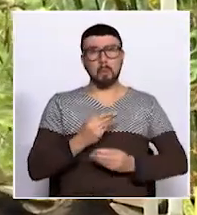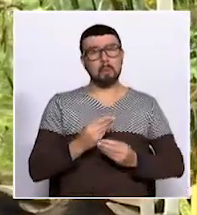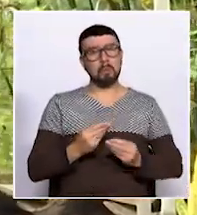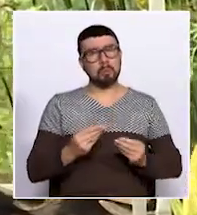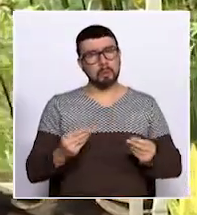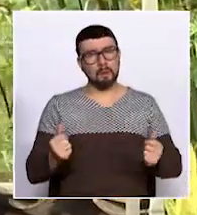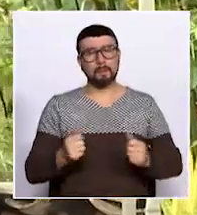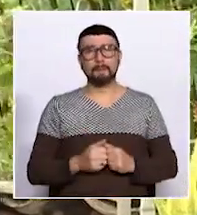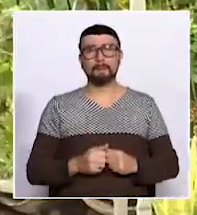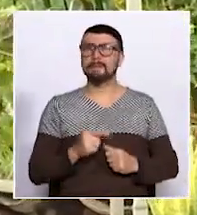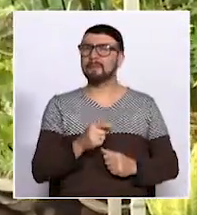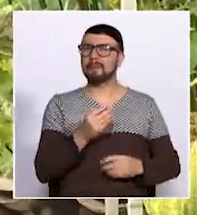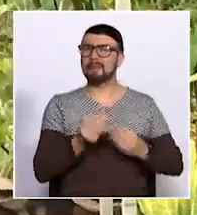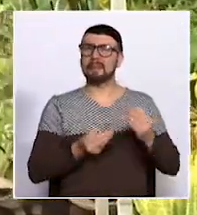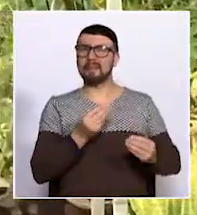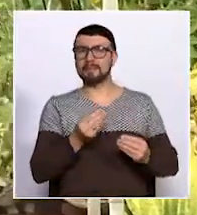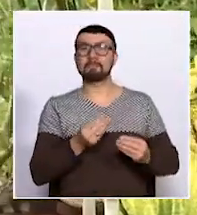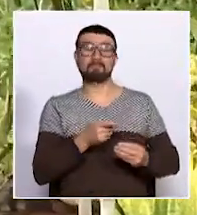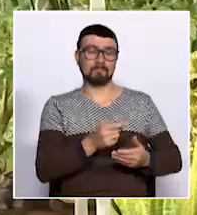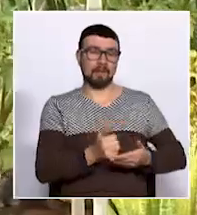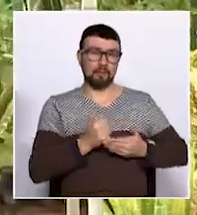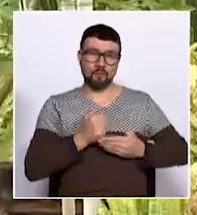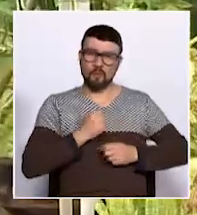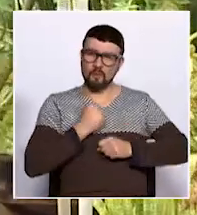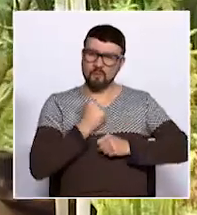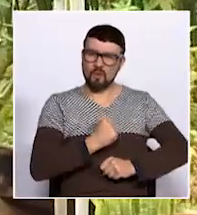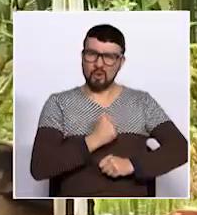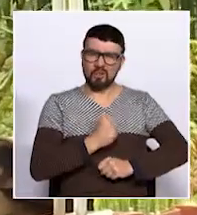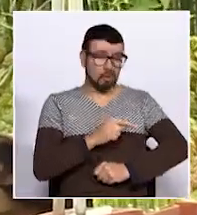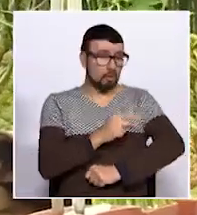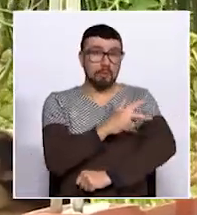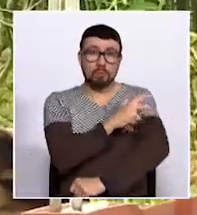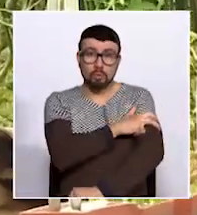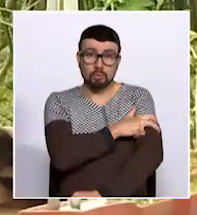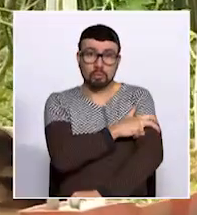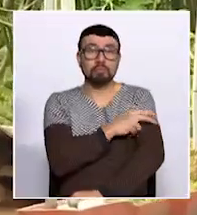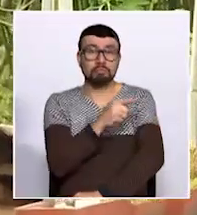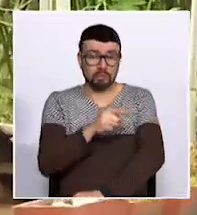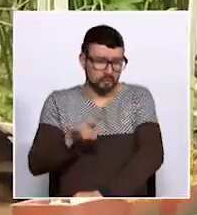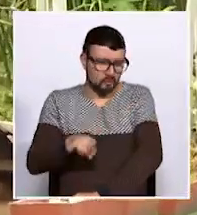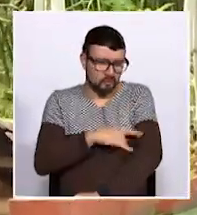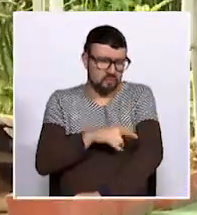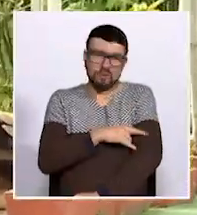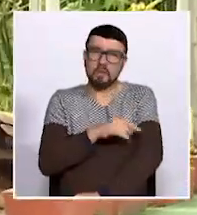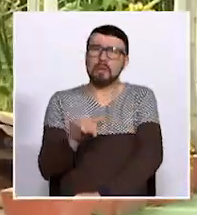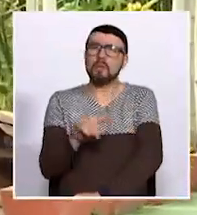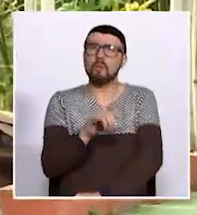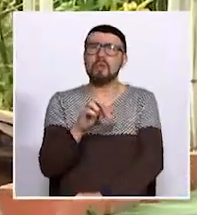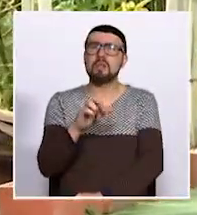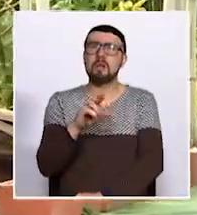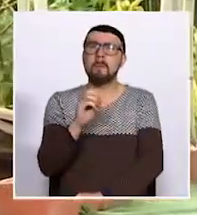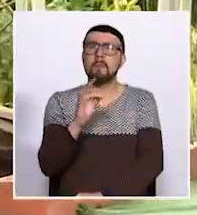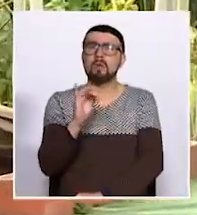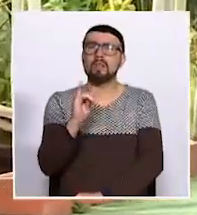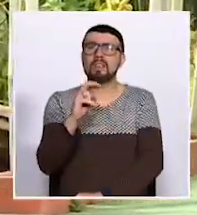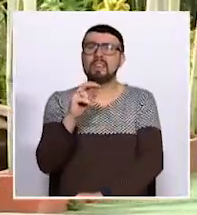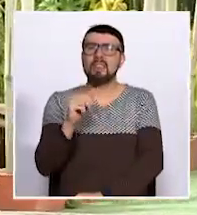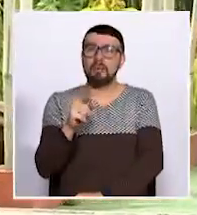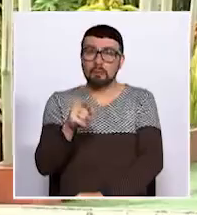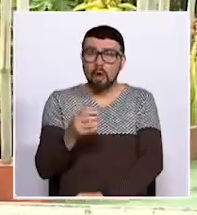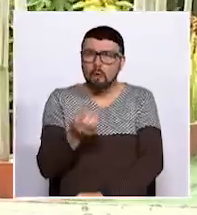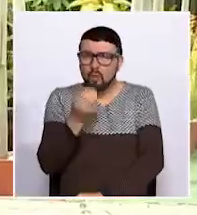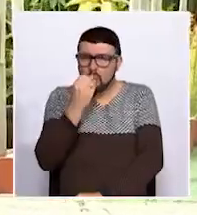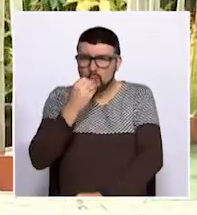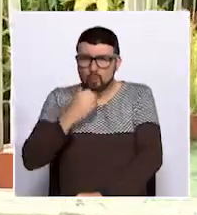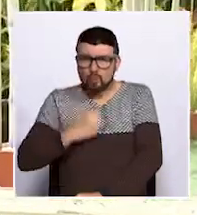¿qué nos va a hacer? Nos va a fortalecer. Los músculos es proteína, pero para que la proteína funcione, para que haya buena